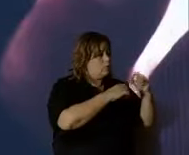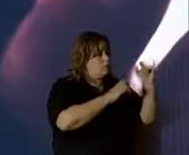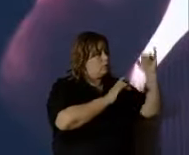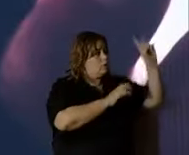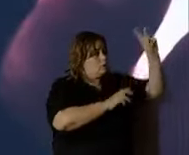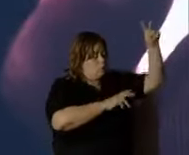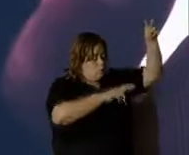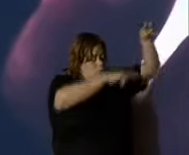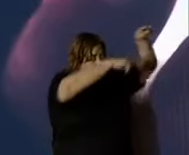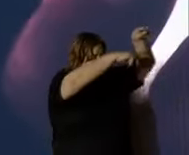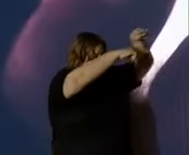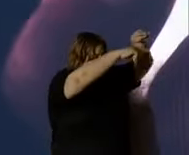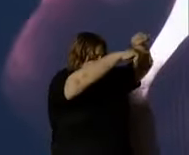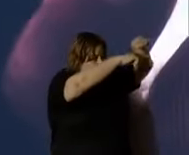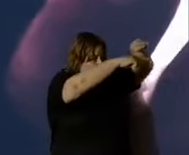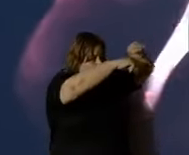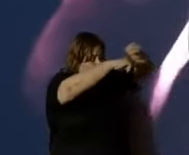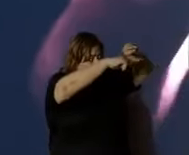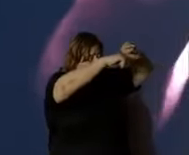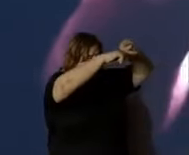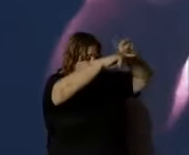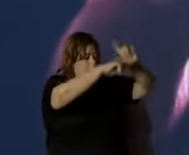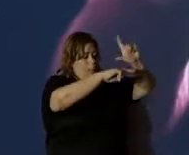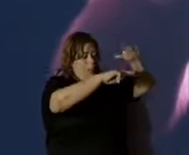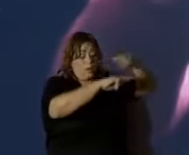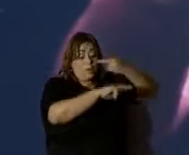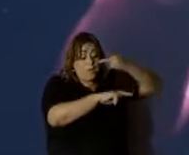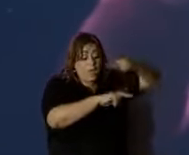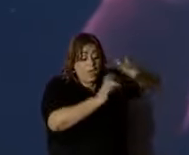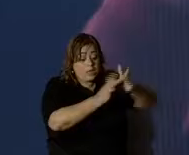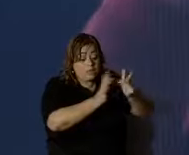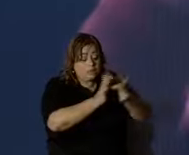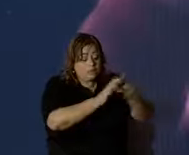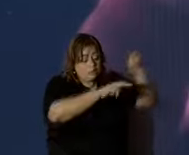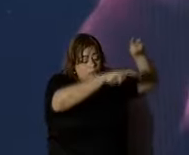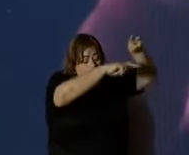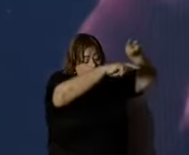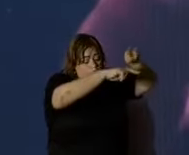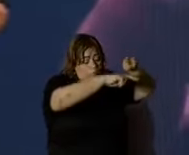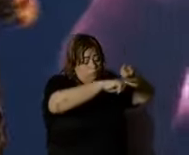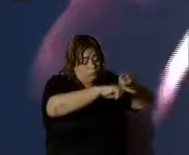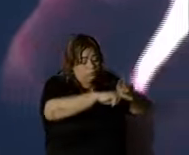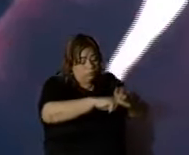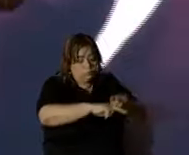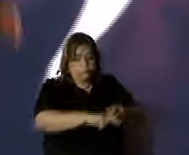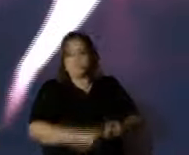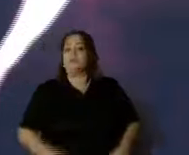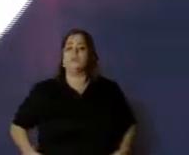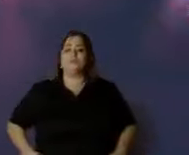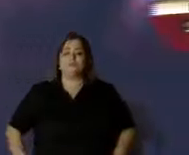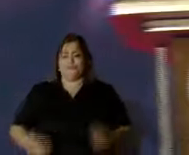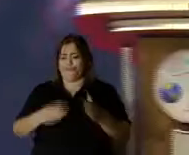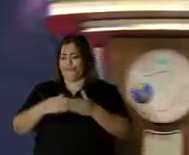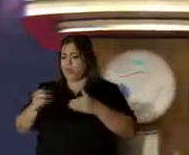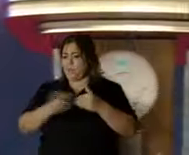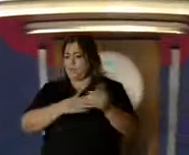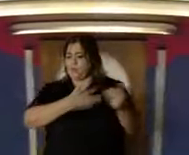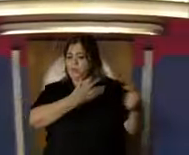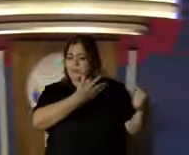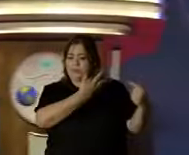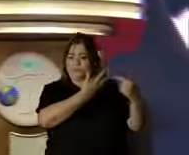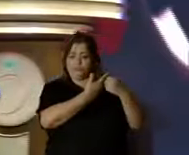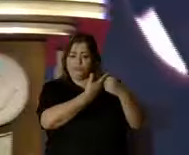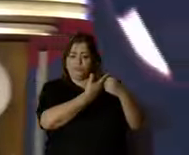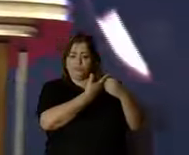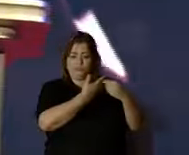porque siempre hay que buscar la forma. Ay, que aquel no me miró, que el otro no me dejó subir, que el otro no me dejó bajar, que el otro no me saludó en la entrada. Mire, dejé